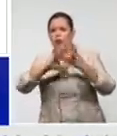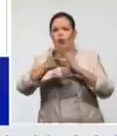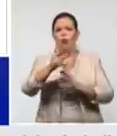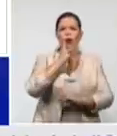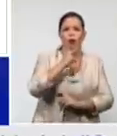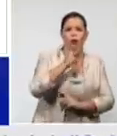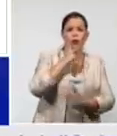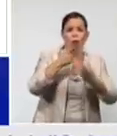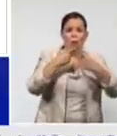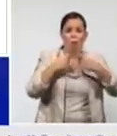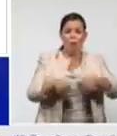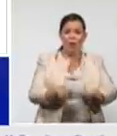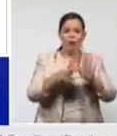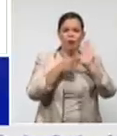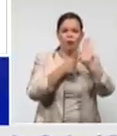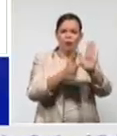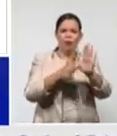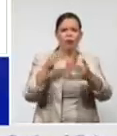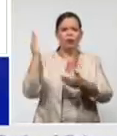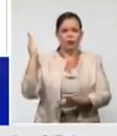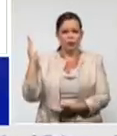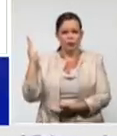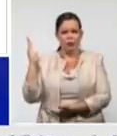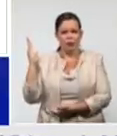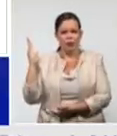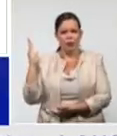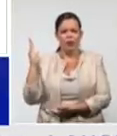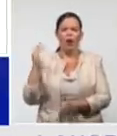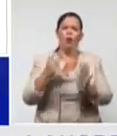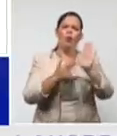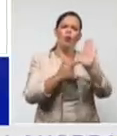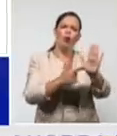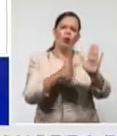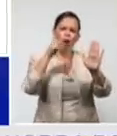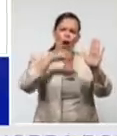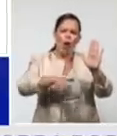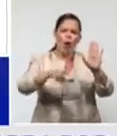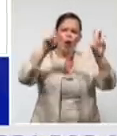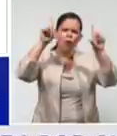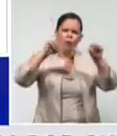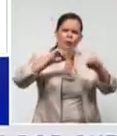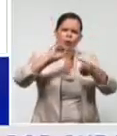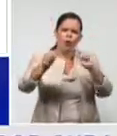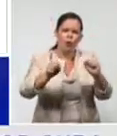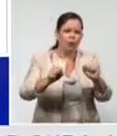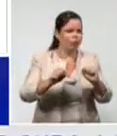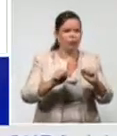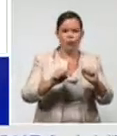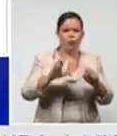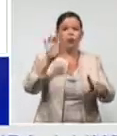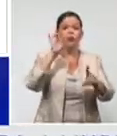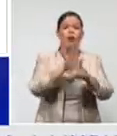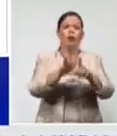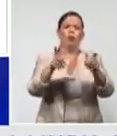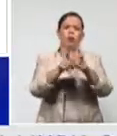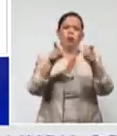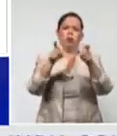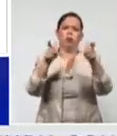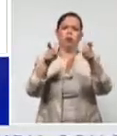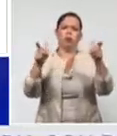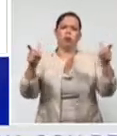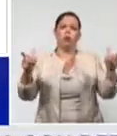disminuir, lo que hace es aumentar. Eso es hasta el día de ayer. O sea, el